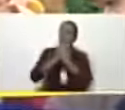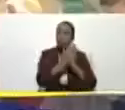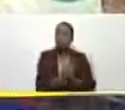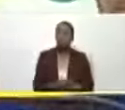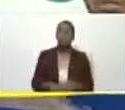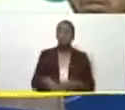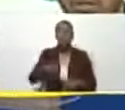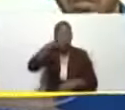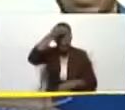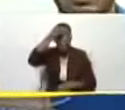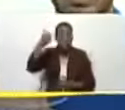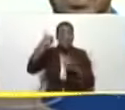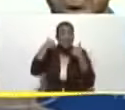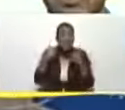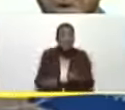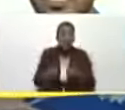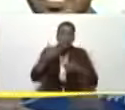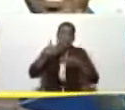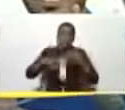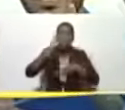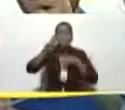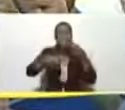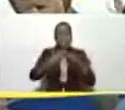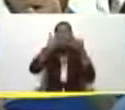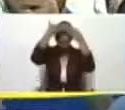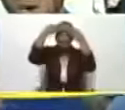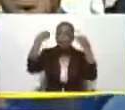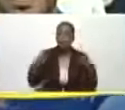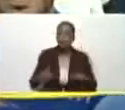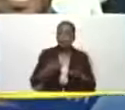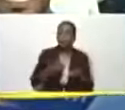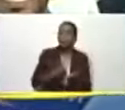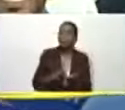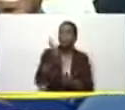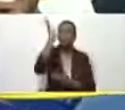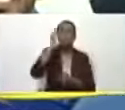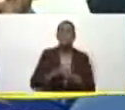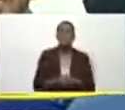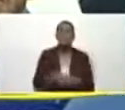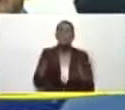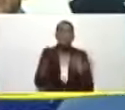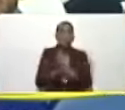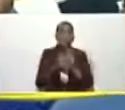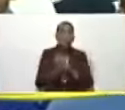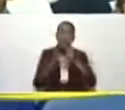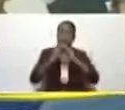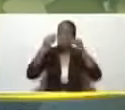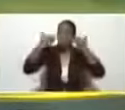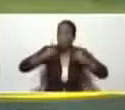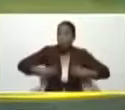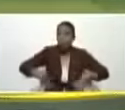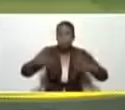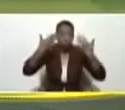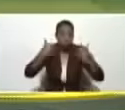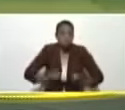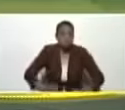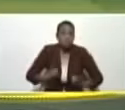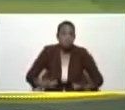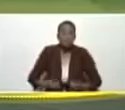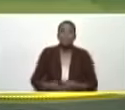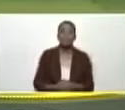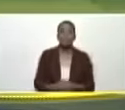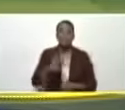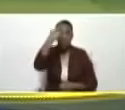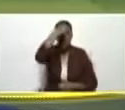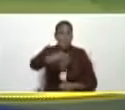lo que se aprende bien nunca se olvida y sirve para toda la vida mira